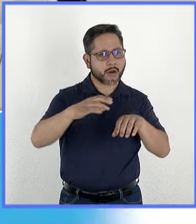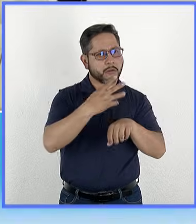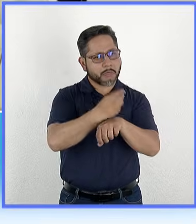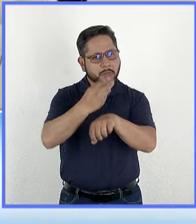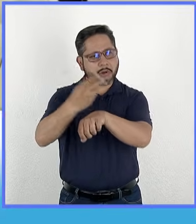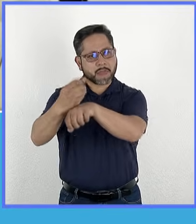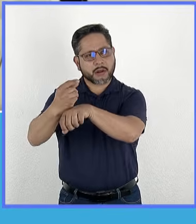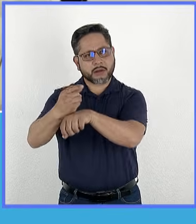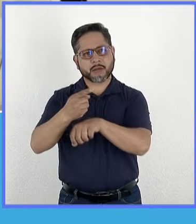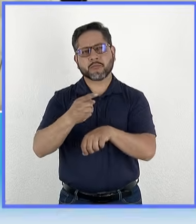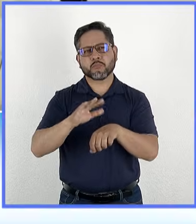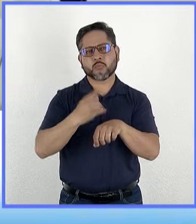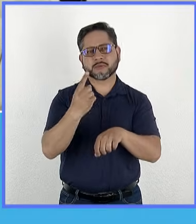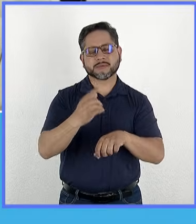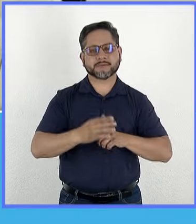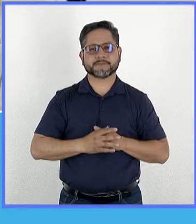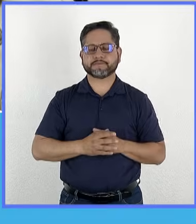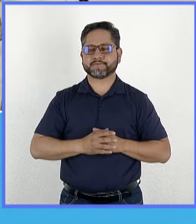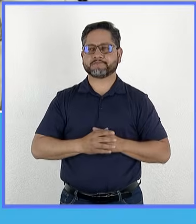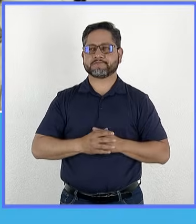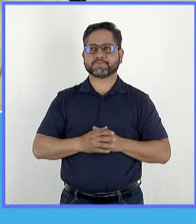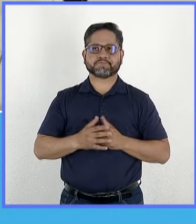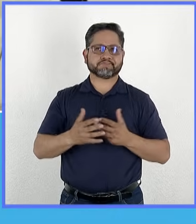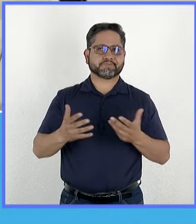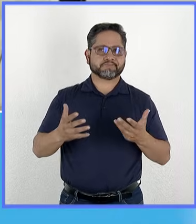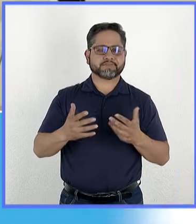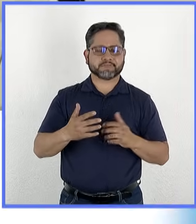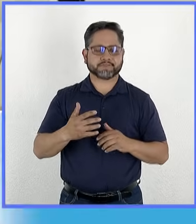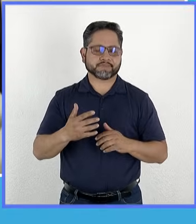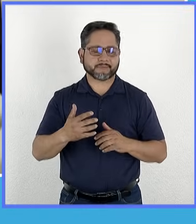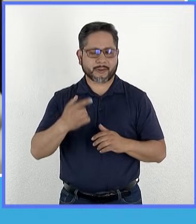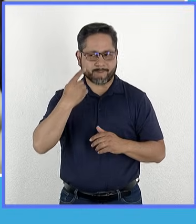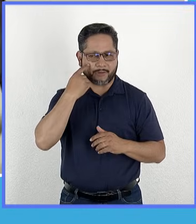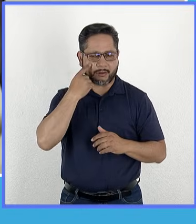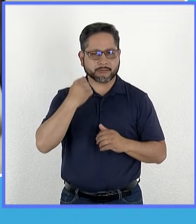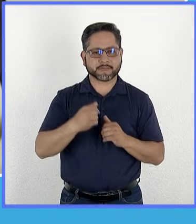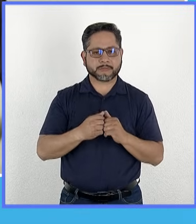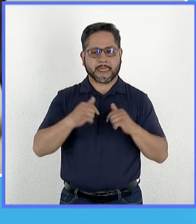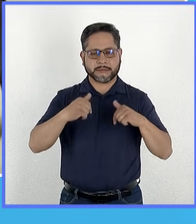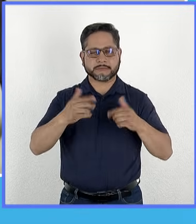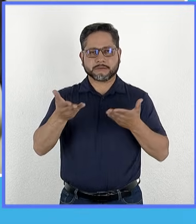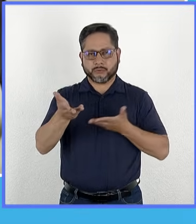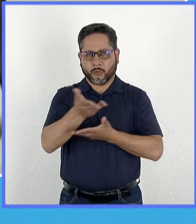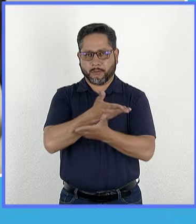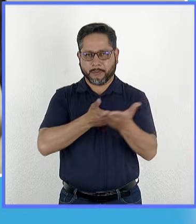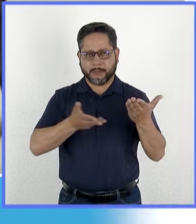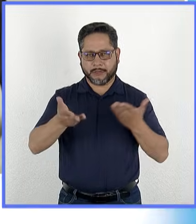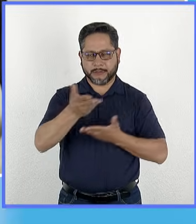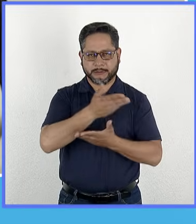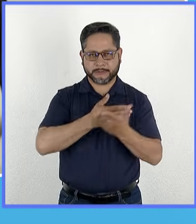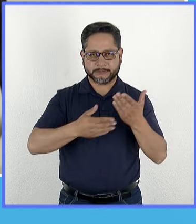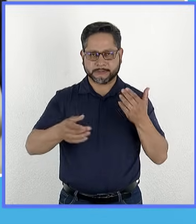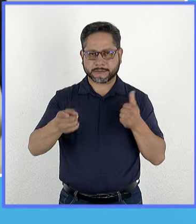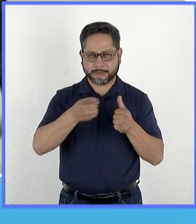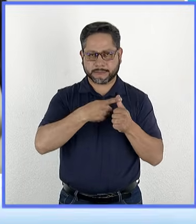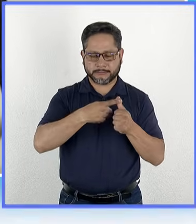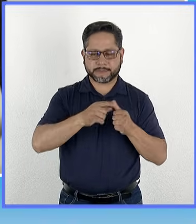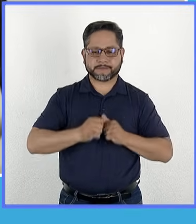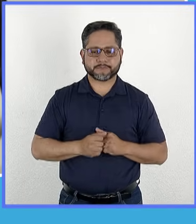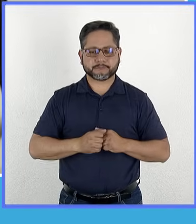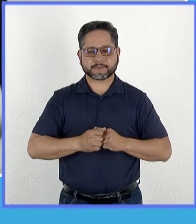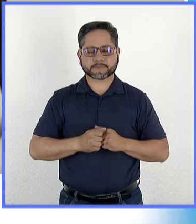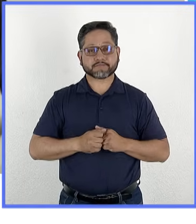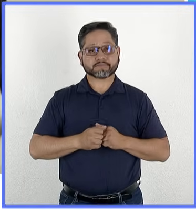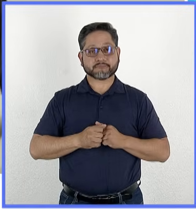estado? Pues mira, parte de unos principios que hay que también compartir. Primero, recordemos